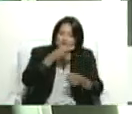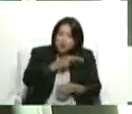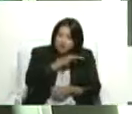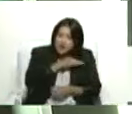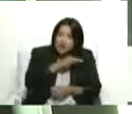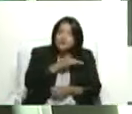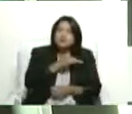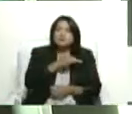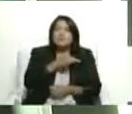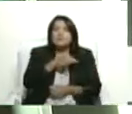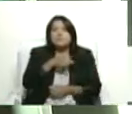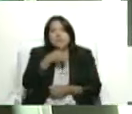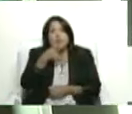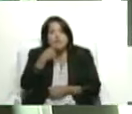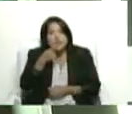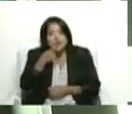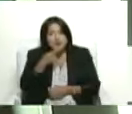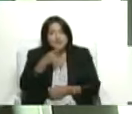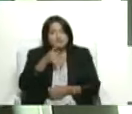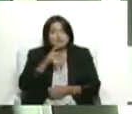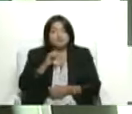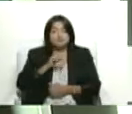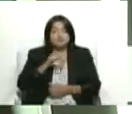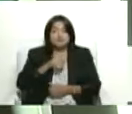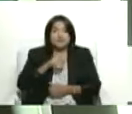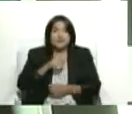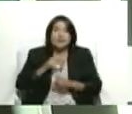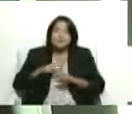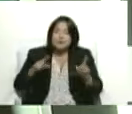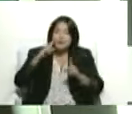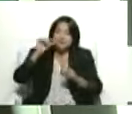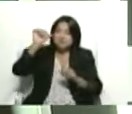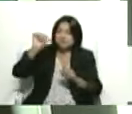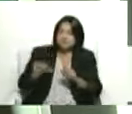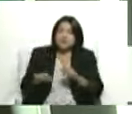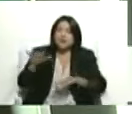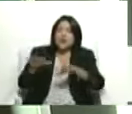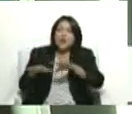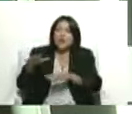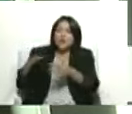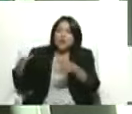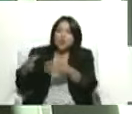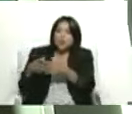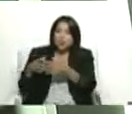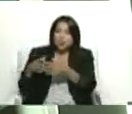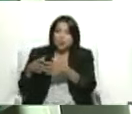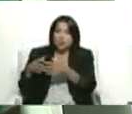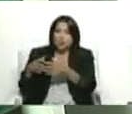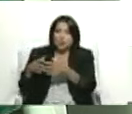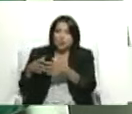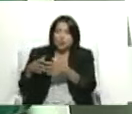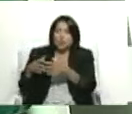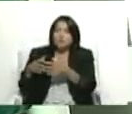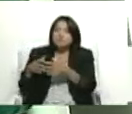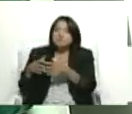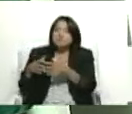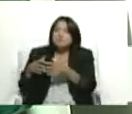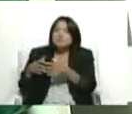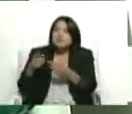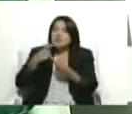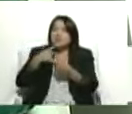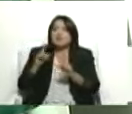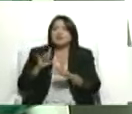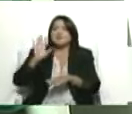embargo se ha visto el llamado de algunos sectores precisamente en una desconvocatoria de este